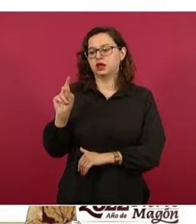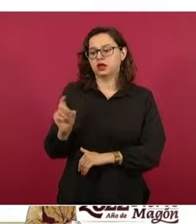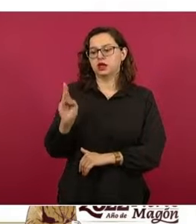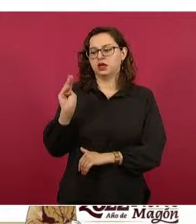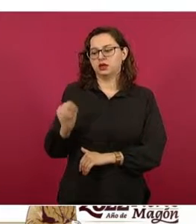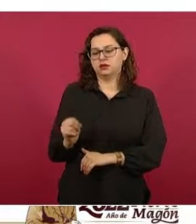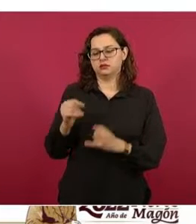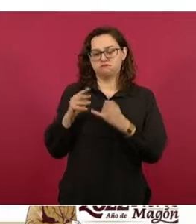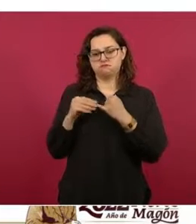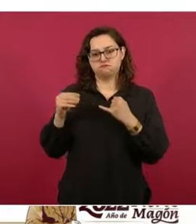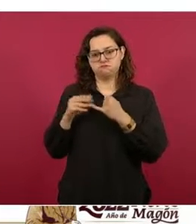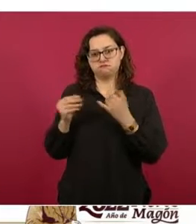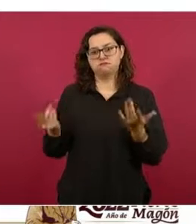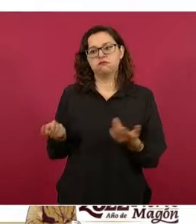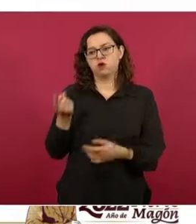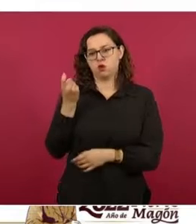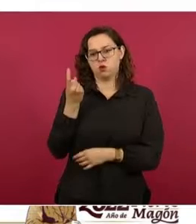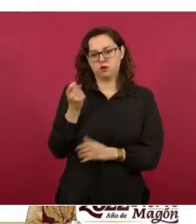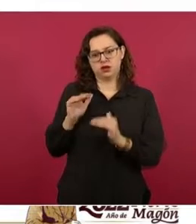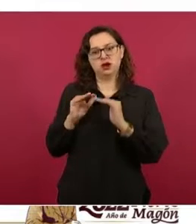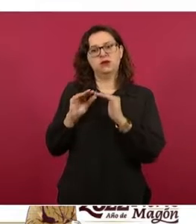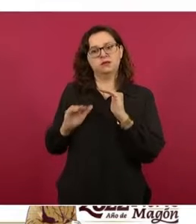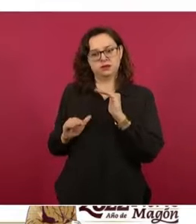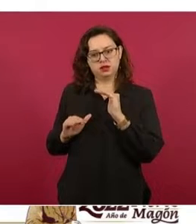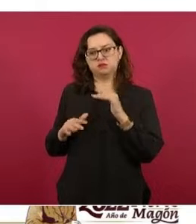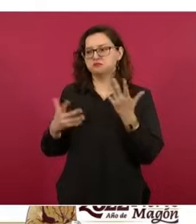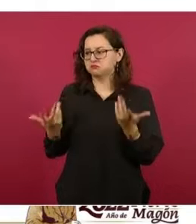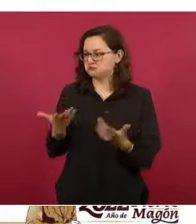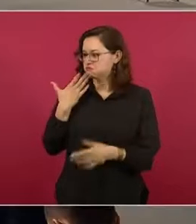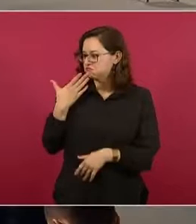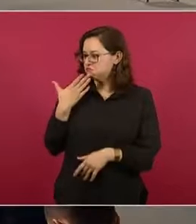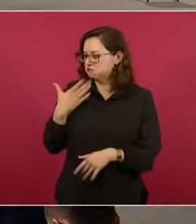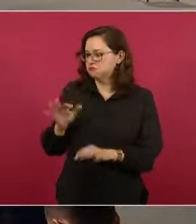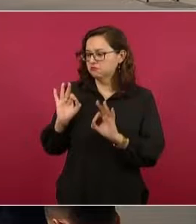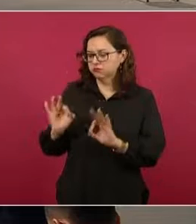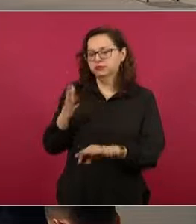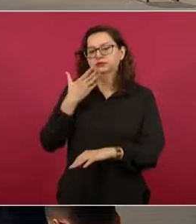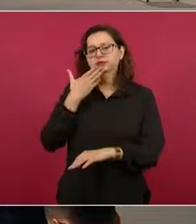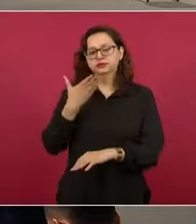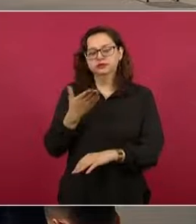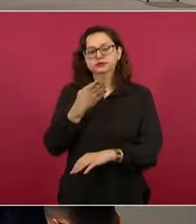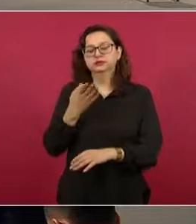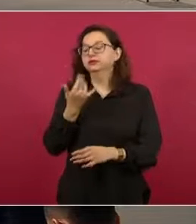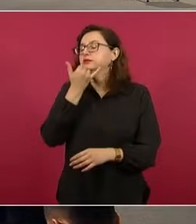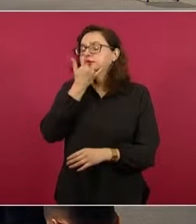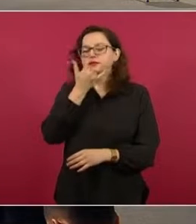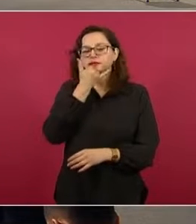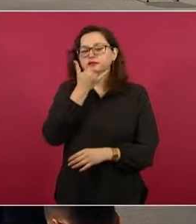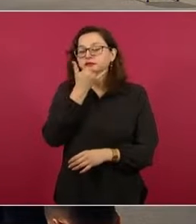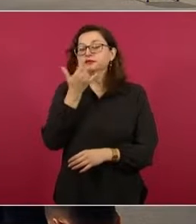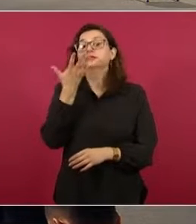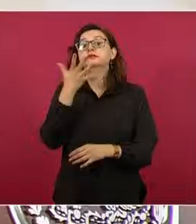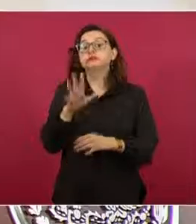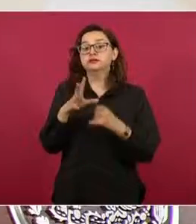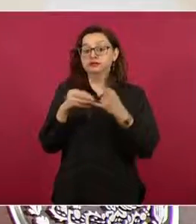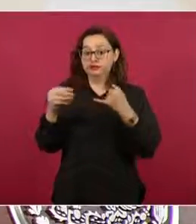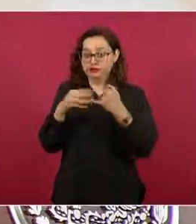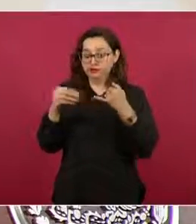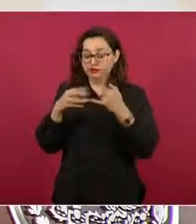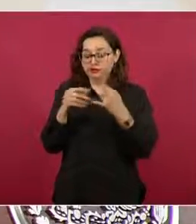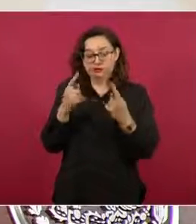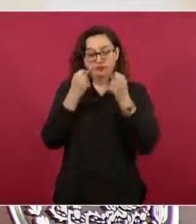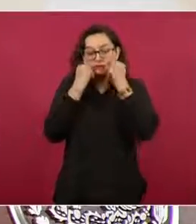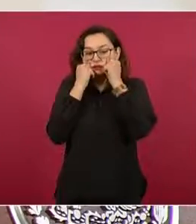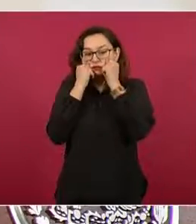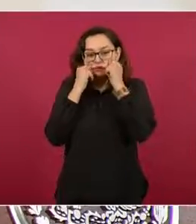con 39 centavos, casi un peso de diferencia, muy bueno. Ah, no, son 10 centavos de diferencia, también son muy